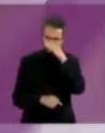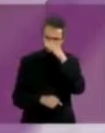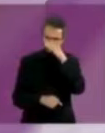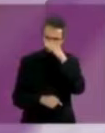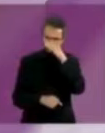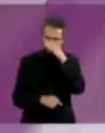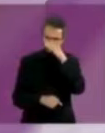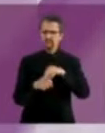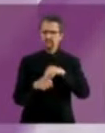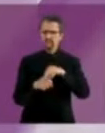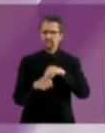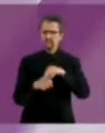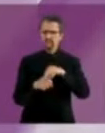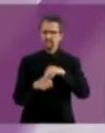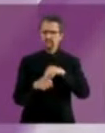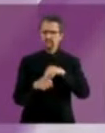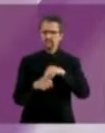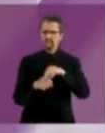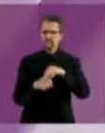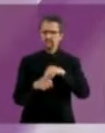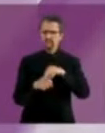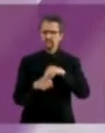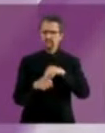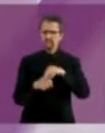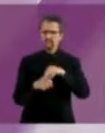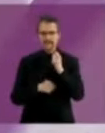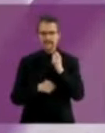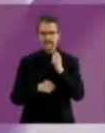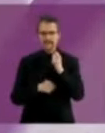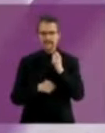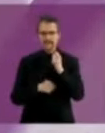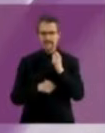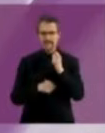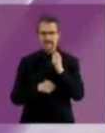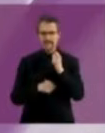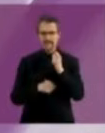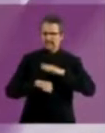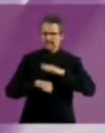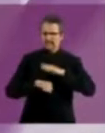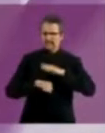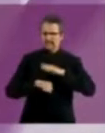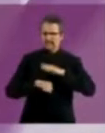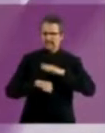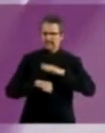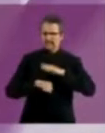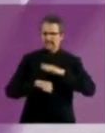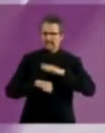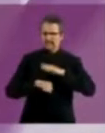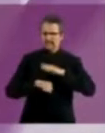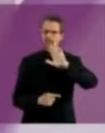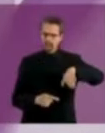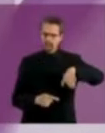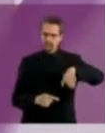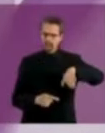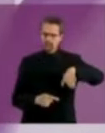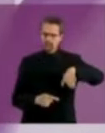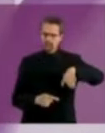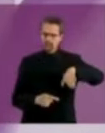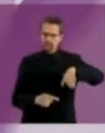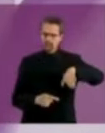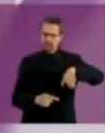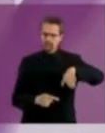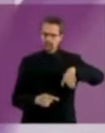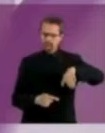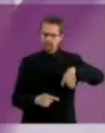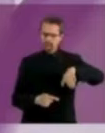estudiando menos. Mi propuesta es estancias infantiles para la primera infancia y escuelas de tiempo completo, donde le dotaré a cada niño